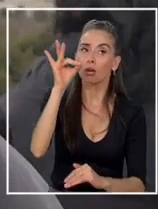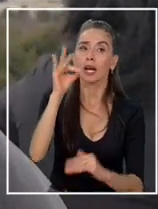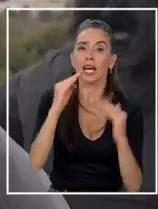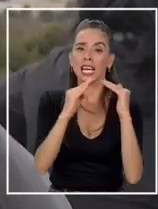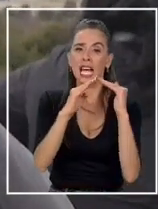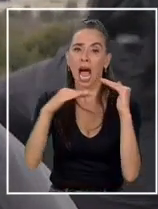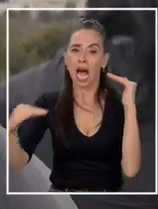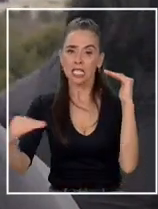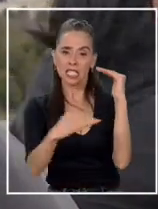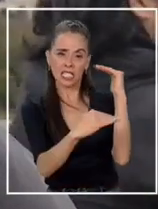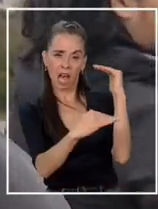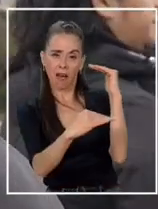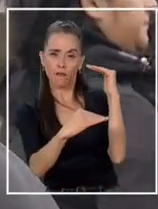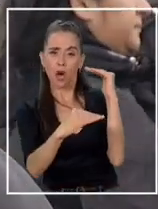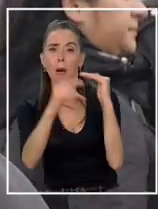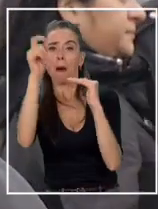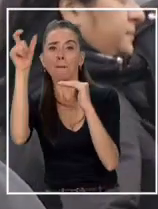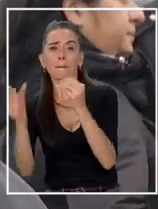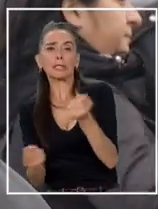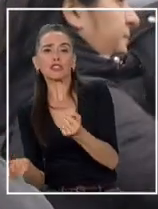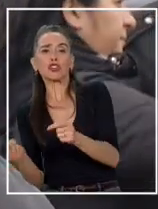su casa, que la fue a dejar una persona.